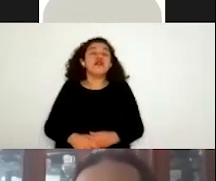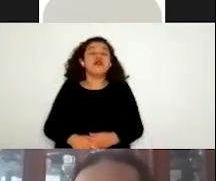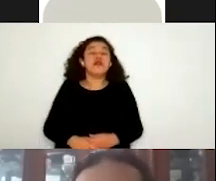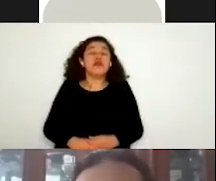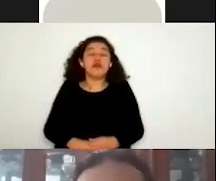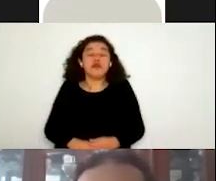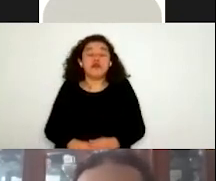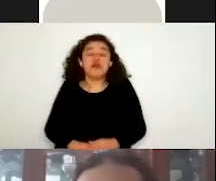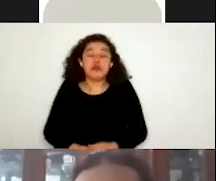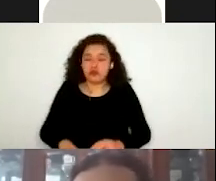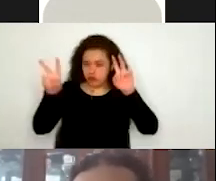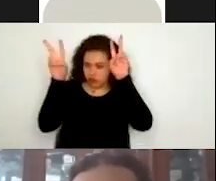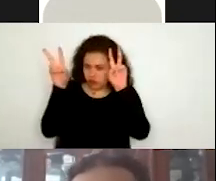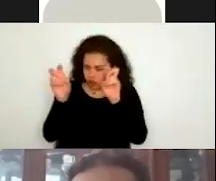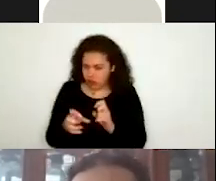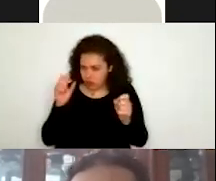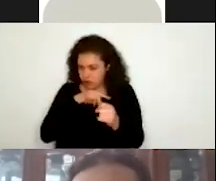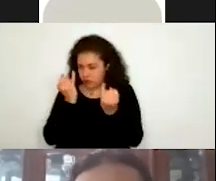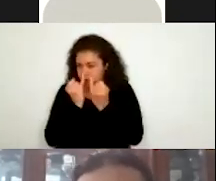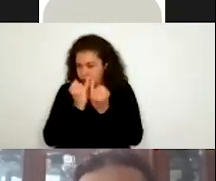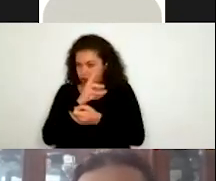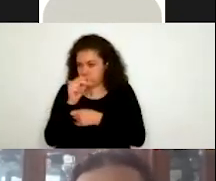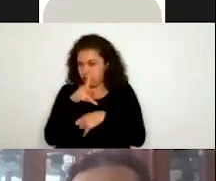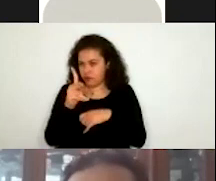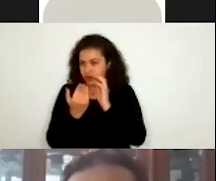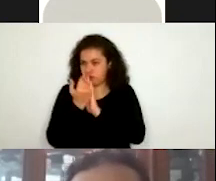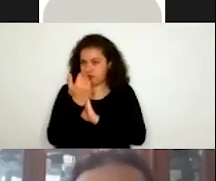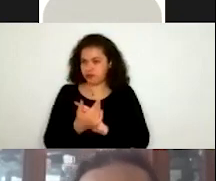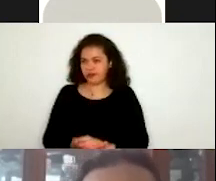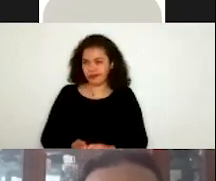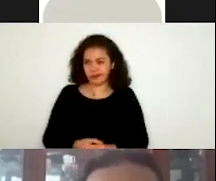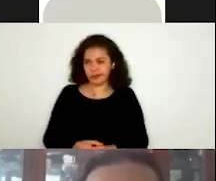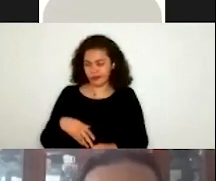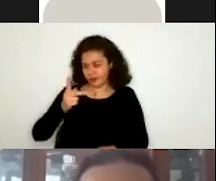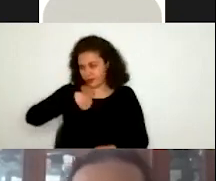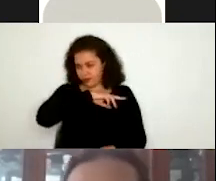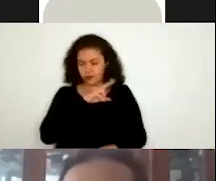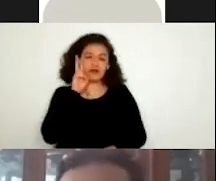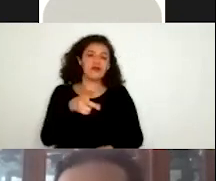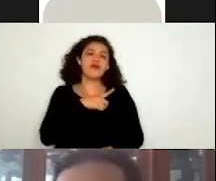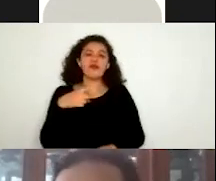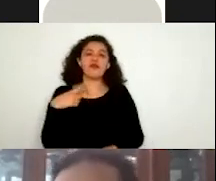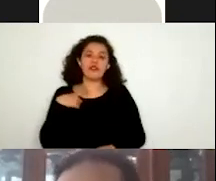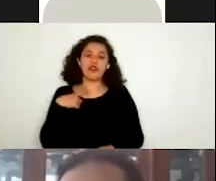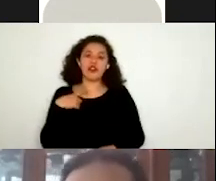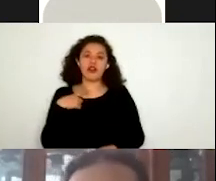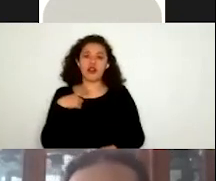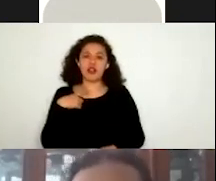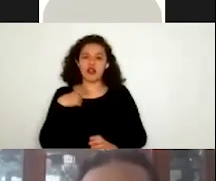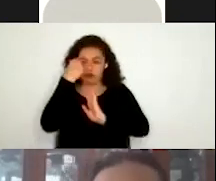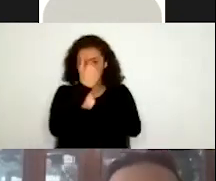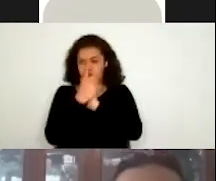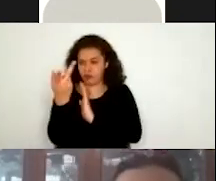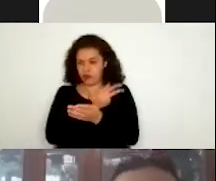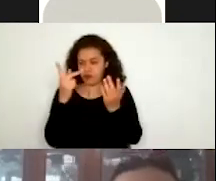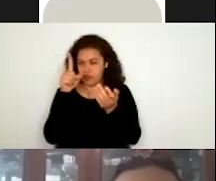contenido a lo mejor no es el mínimo, sino mayor, pero esto que vamos a ver tiene que ser el mínimo que debe de contener el programa interno de